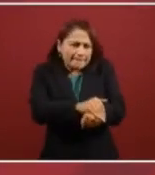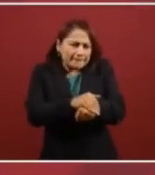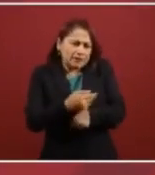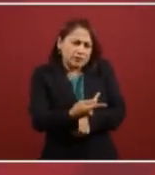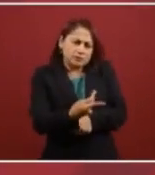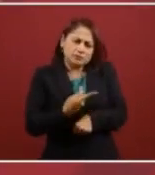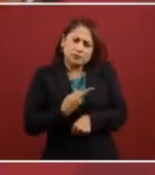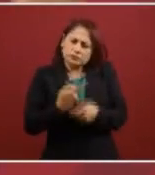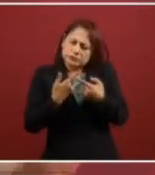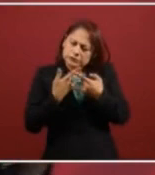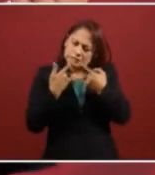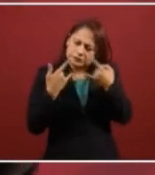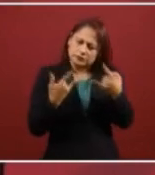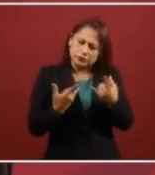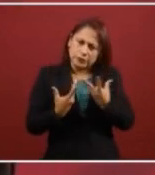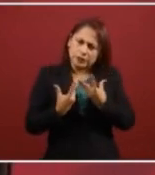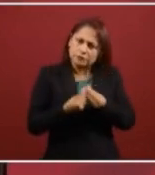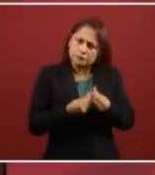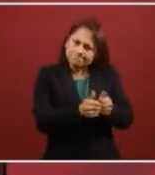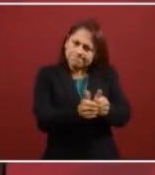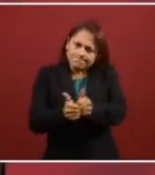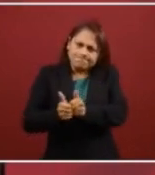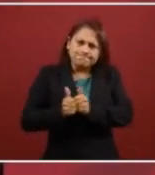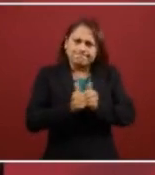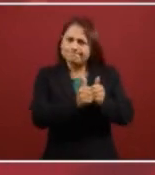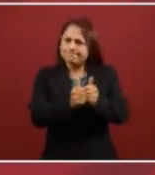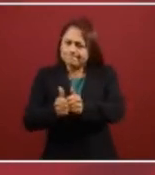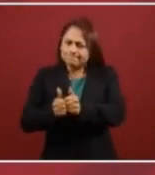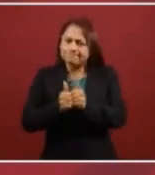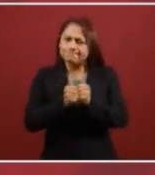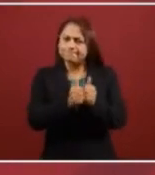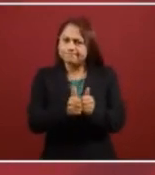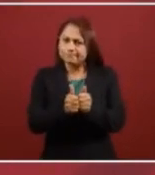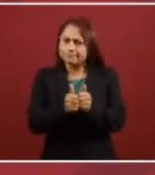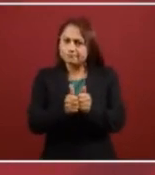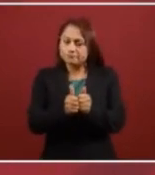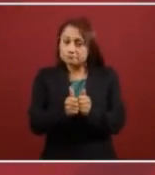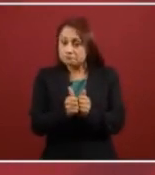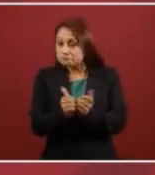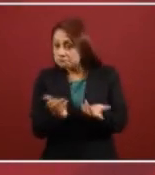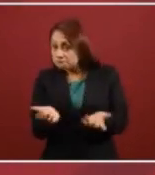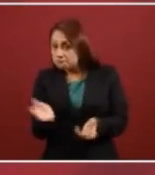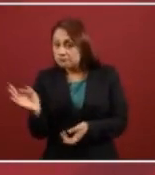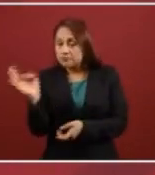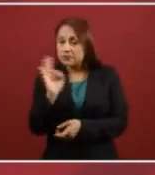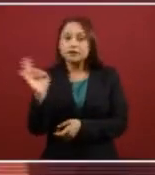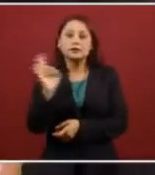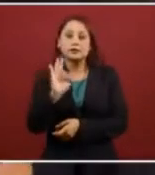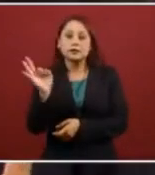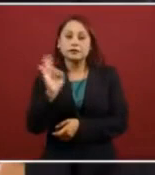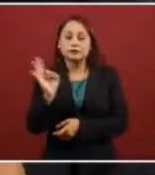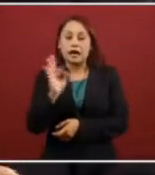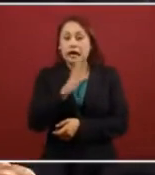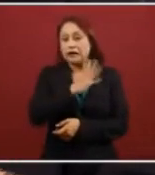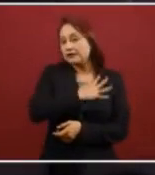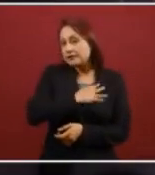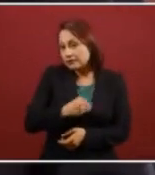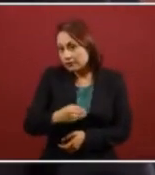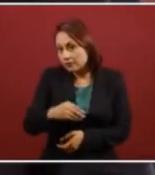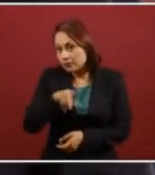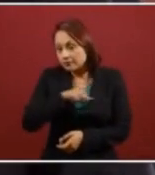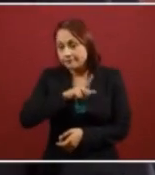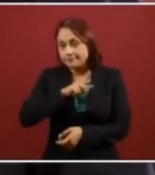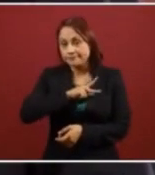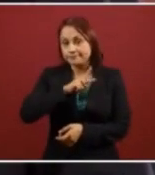close, de hace años that has been fighting for years with me. Un hijo, it could even be my